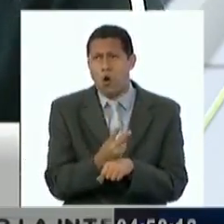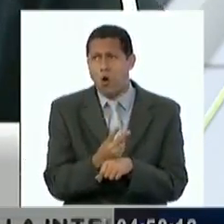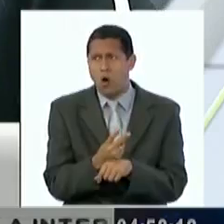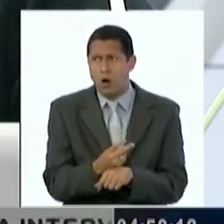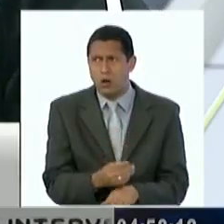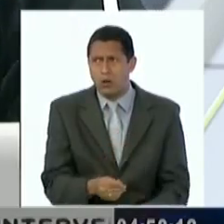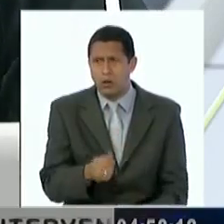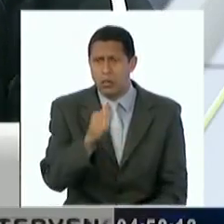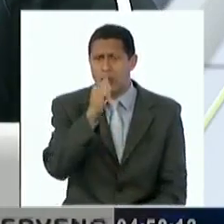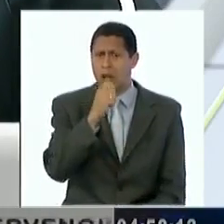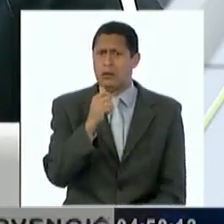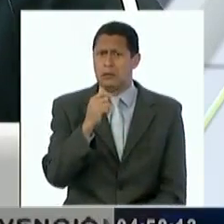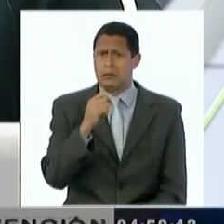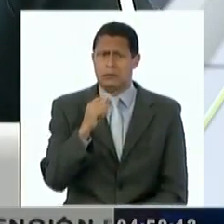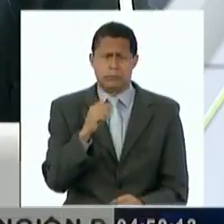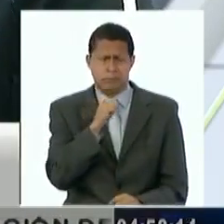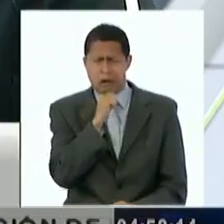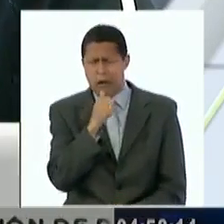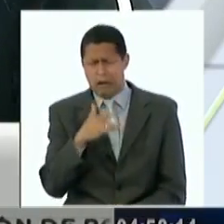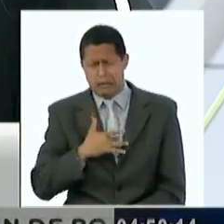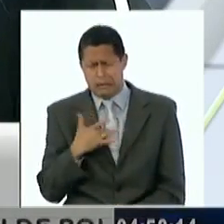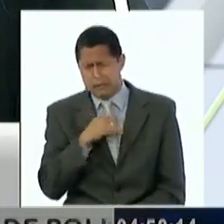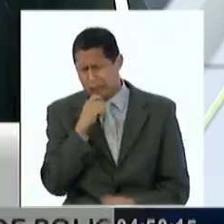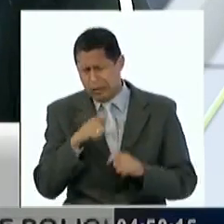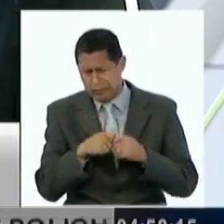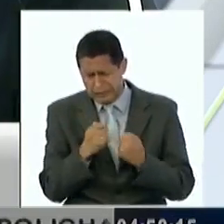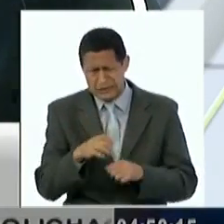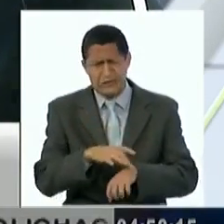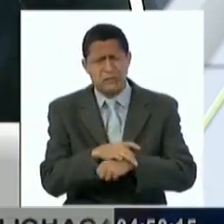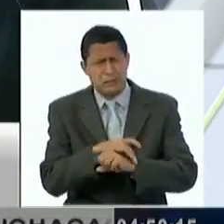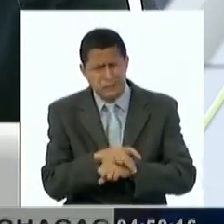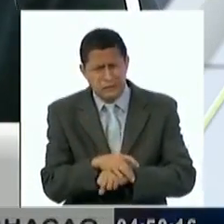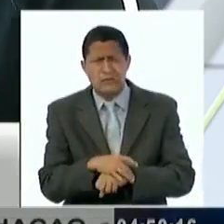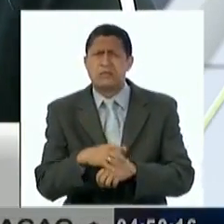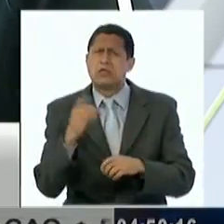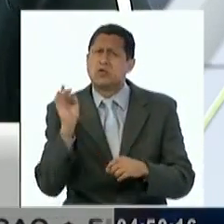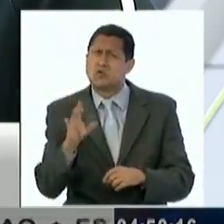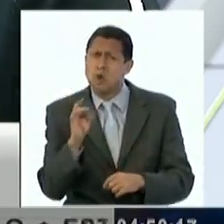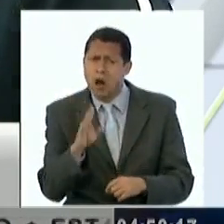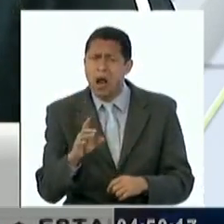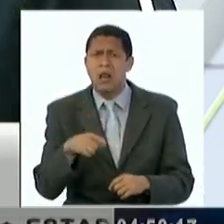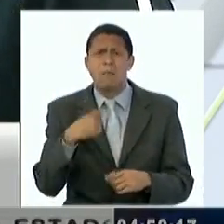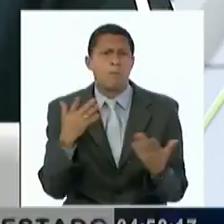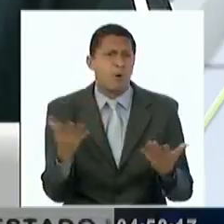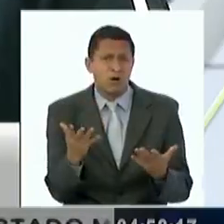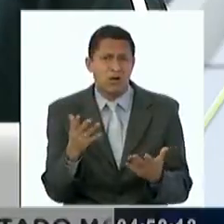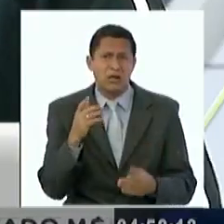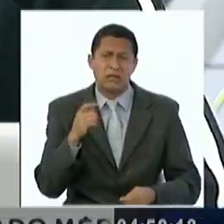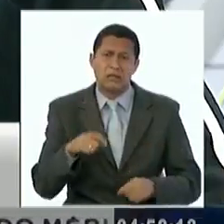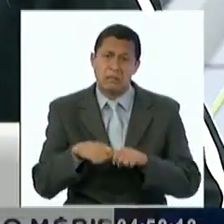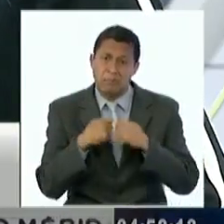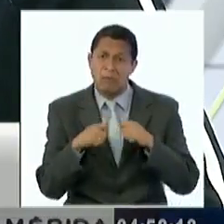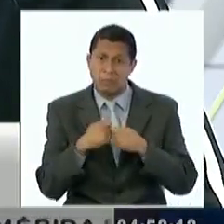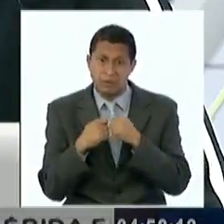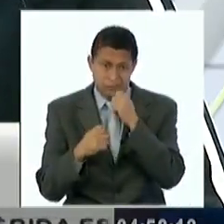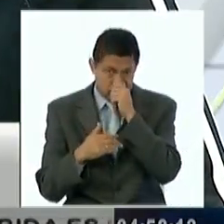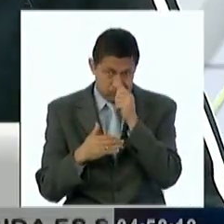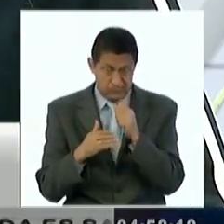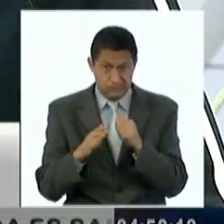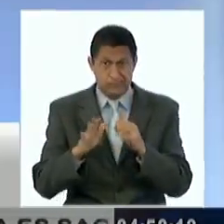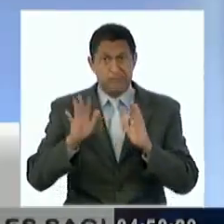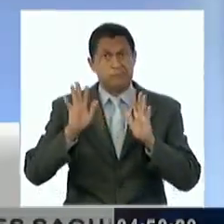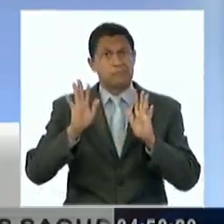antioxidantes terminen oxidados con lesiones articulares con artritis con artrosis producto de estas lesiones a largo plazo